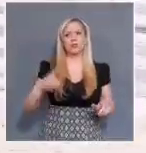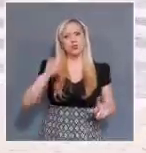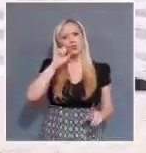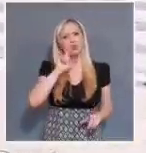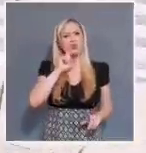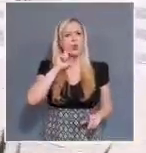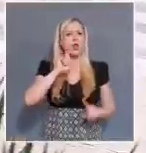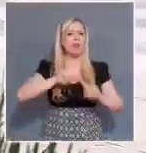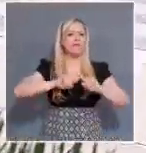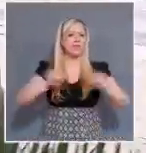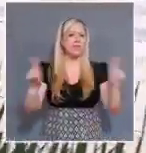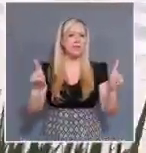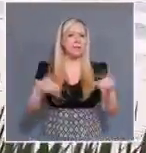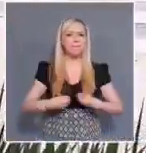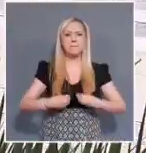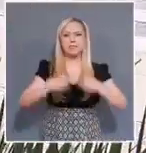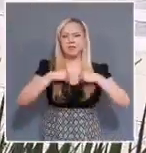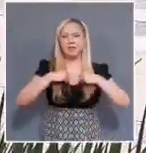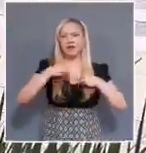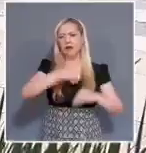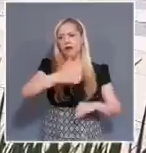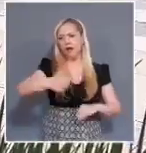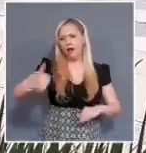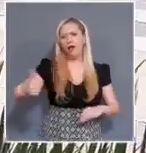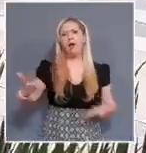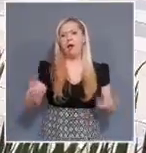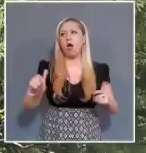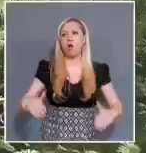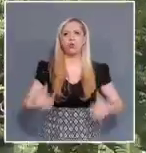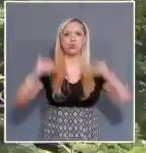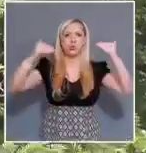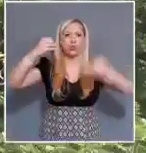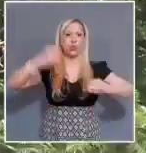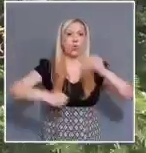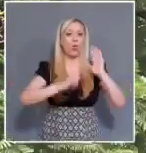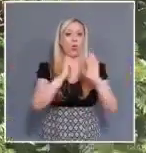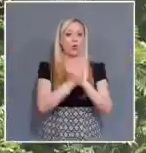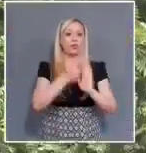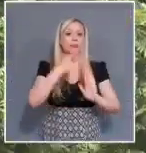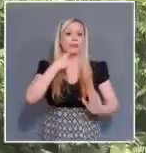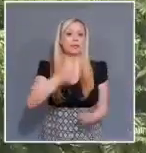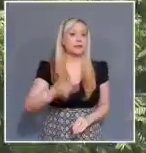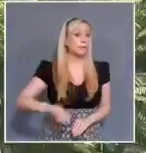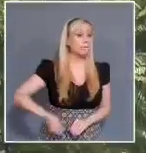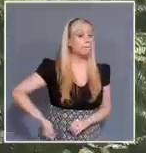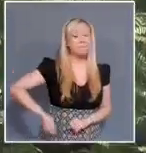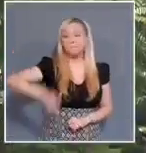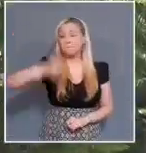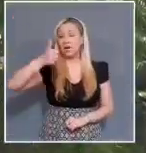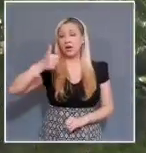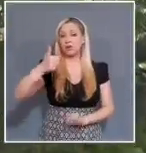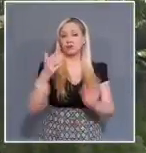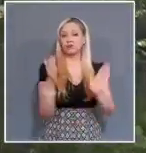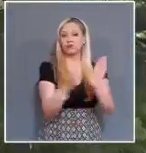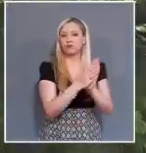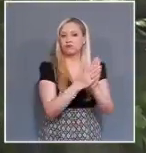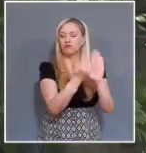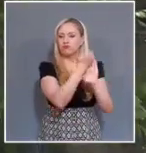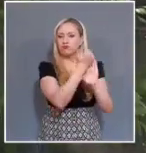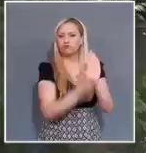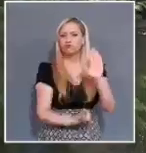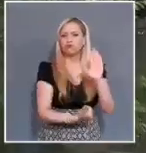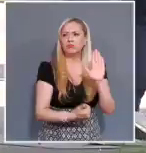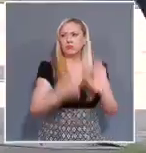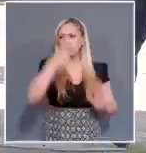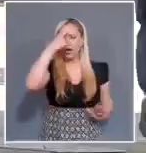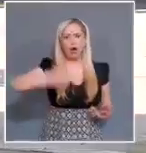por la propia Suprema Corte esta resolución es el primer estándar constitucional para que quienes imparten justicia